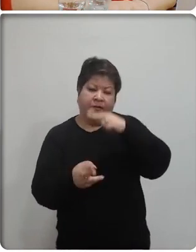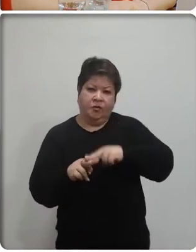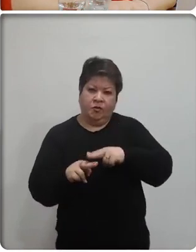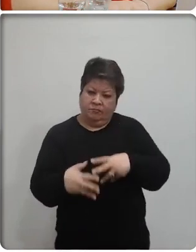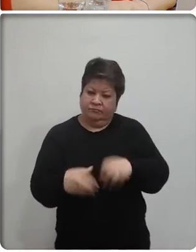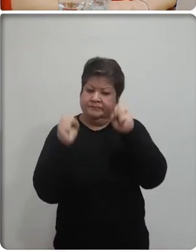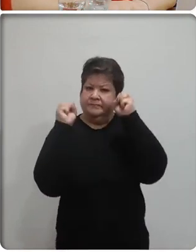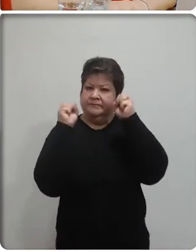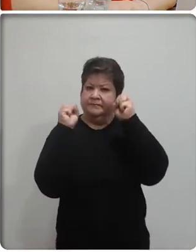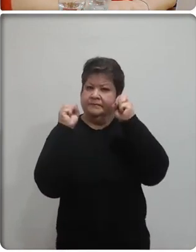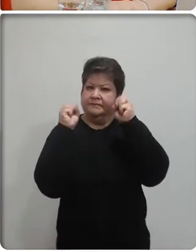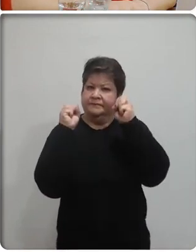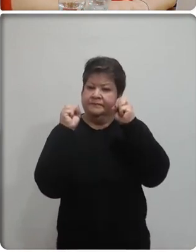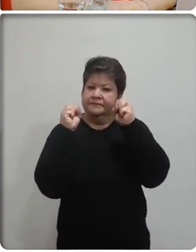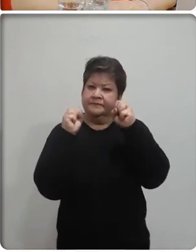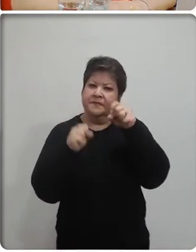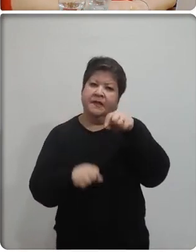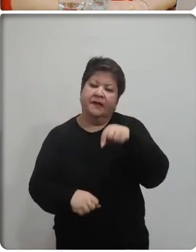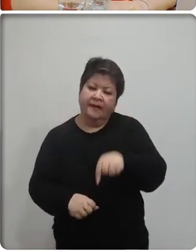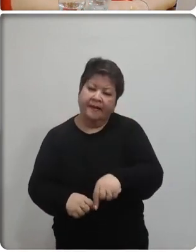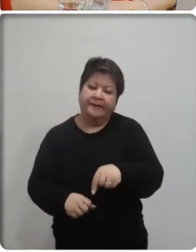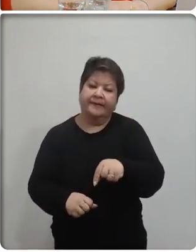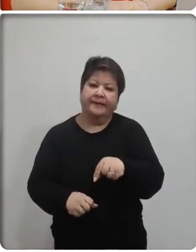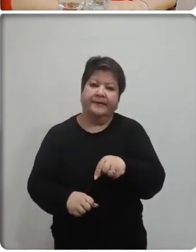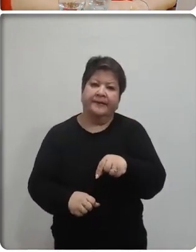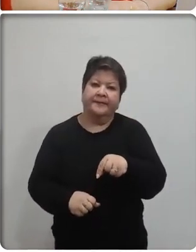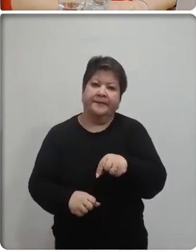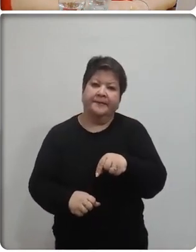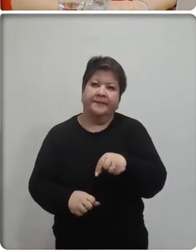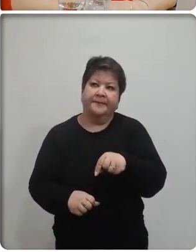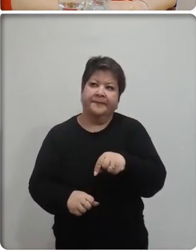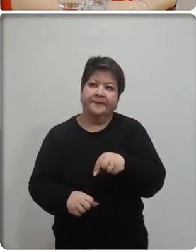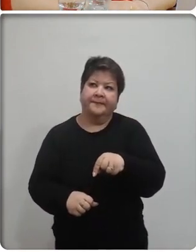ahora. En ese sentido,